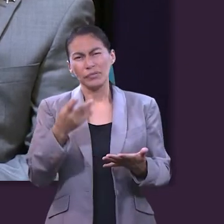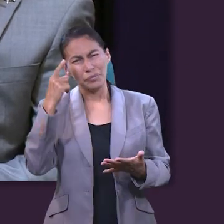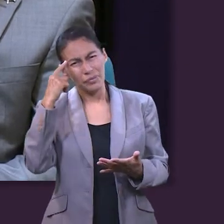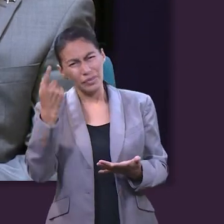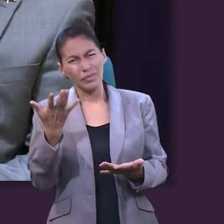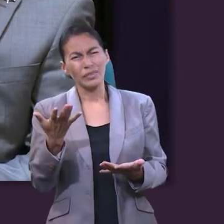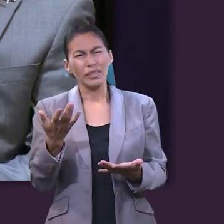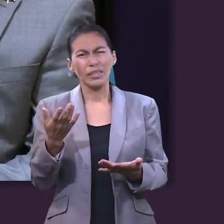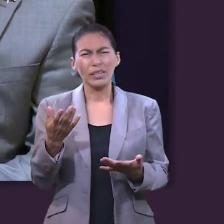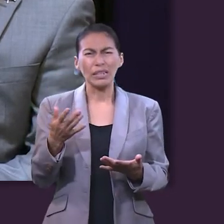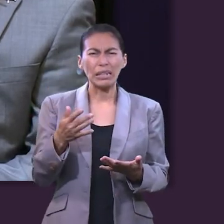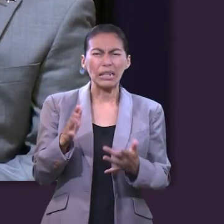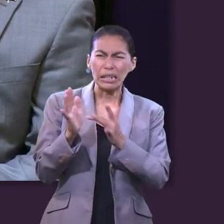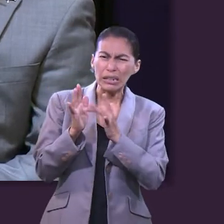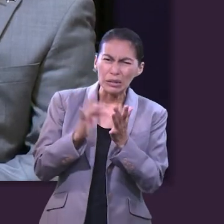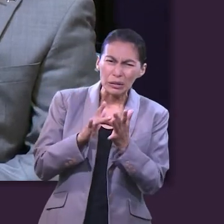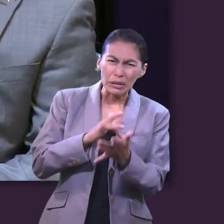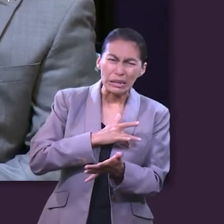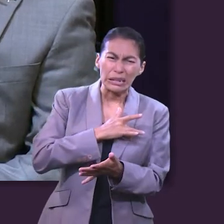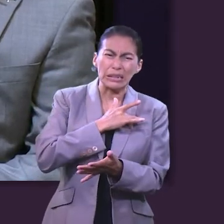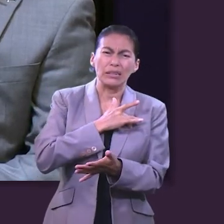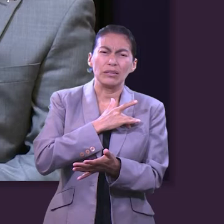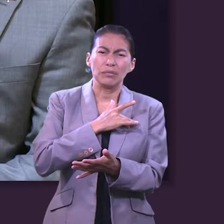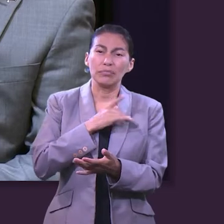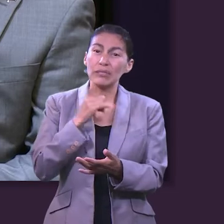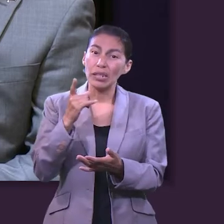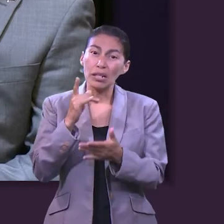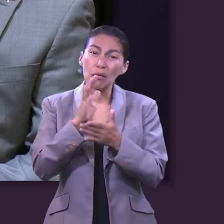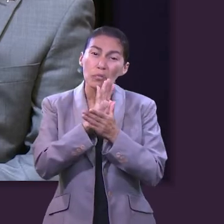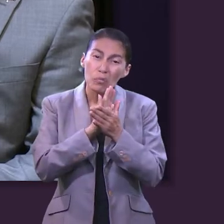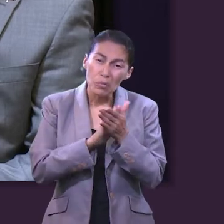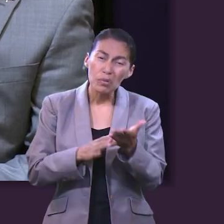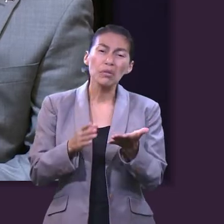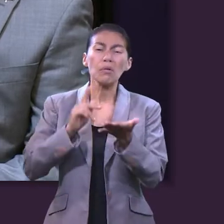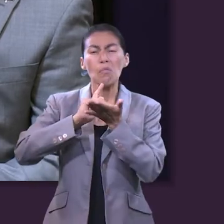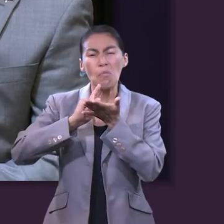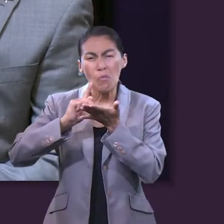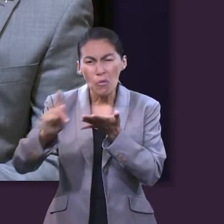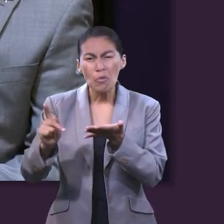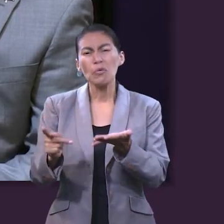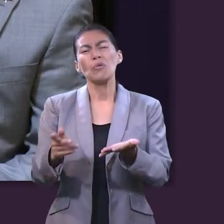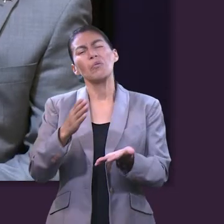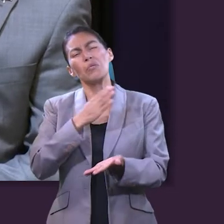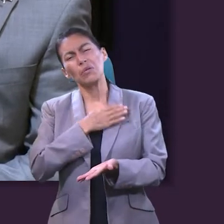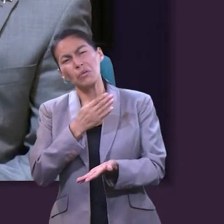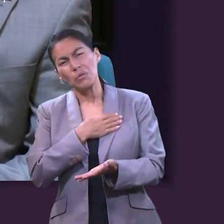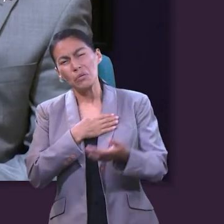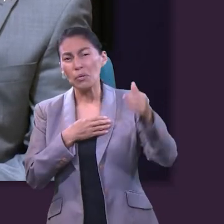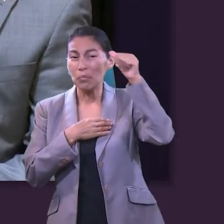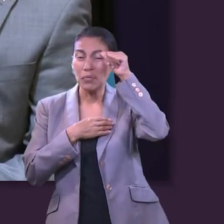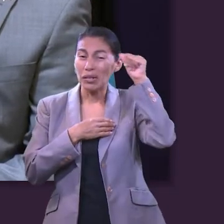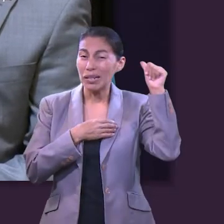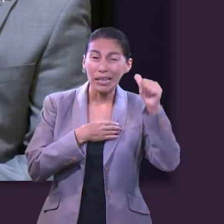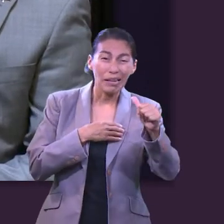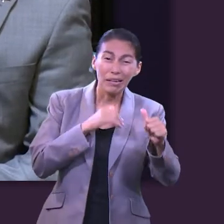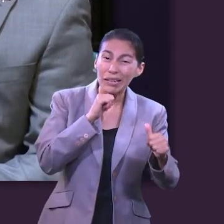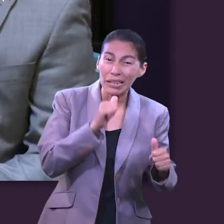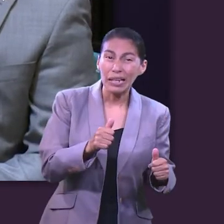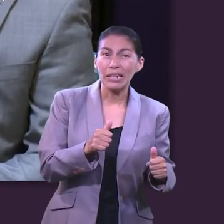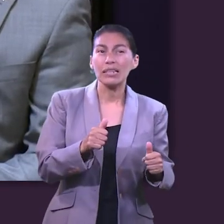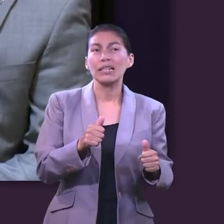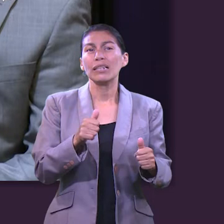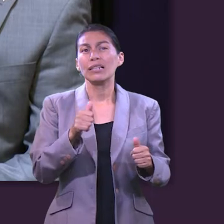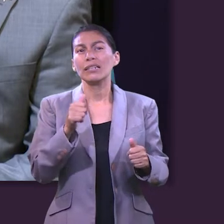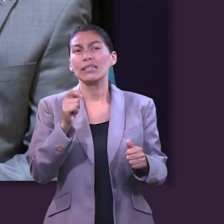sentido Cristo, cuya alma era, ahora sí, nobles, puro, sin pecado.